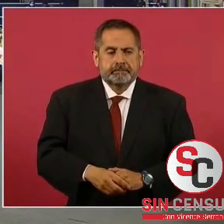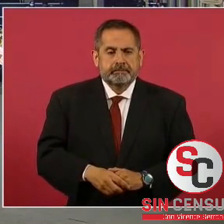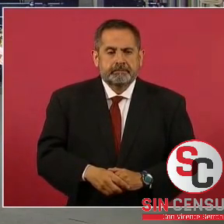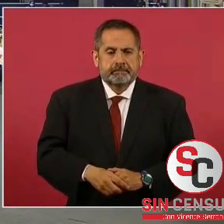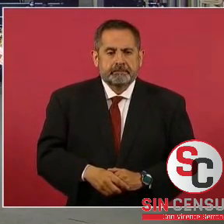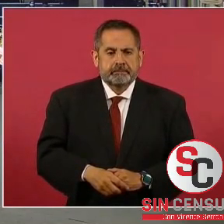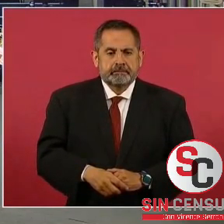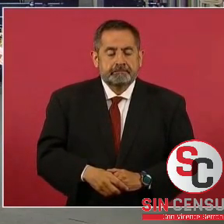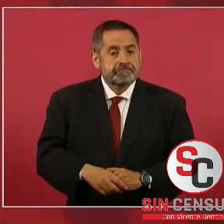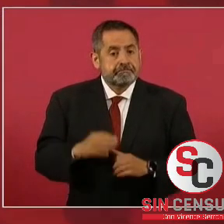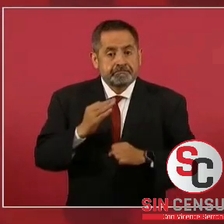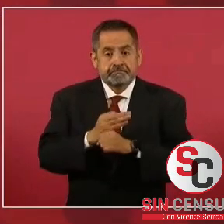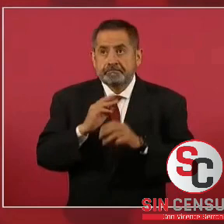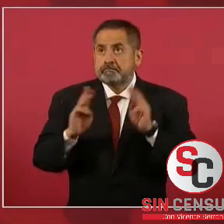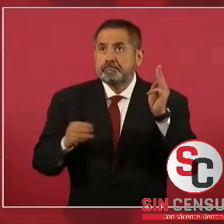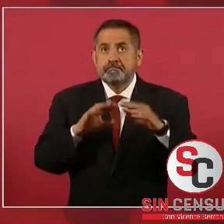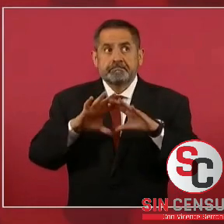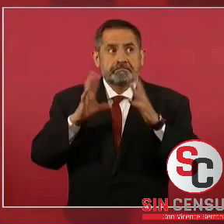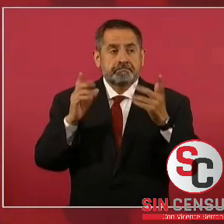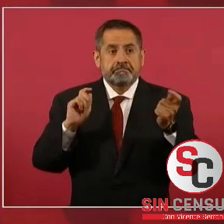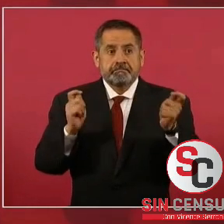están cambiando las cosas